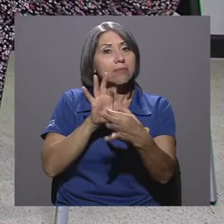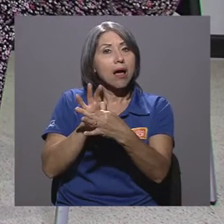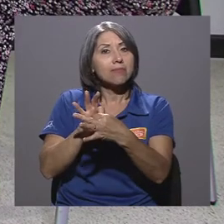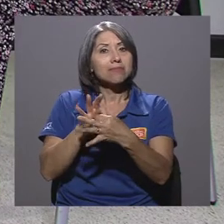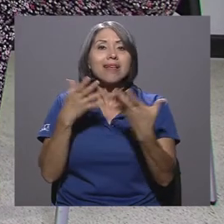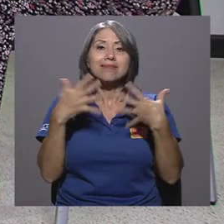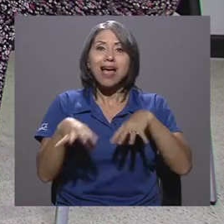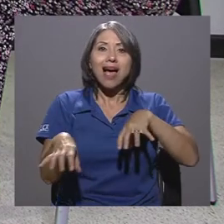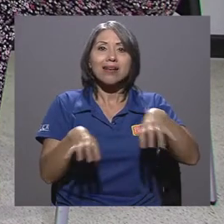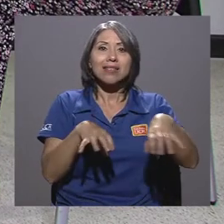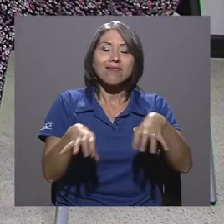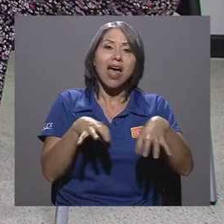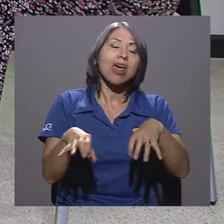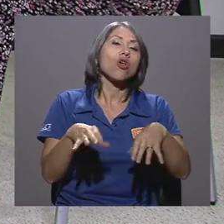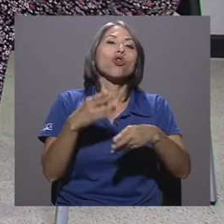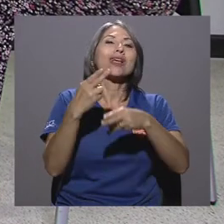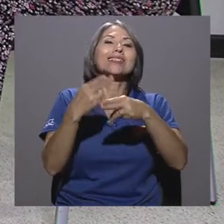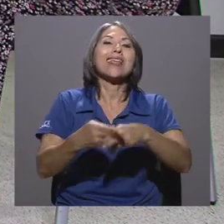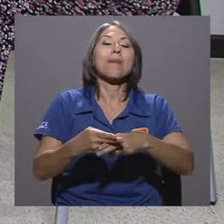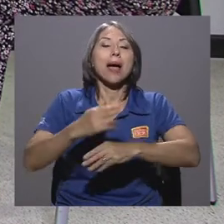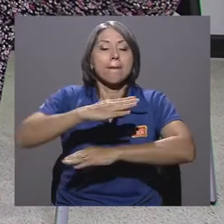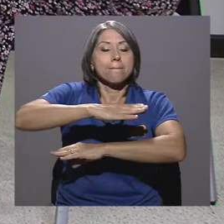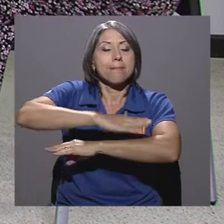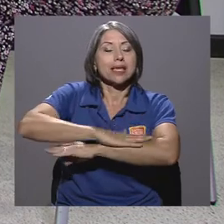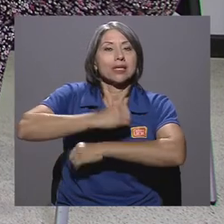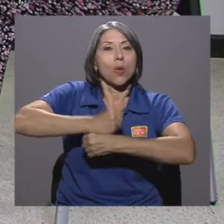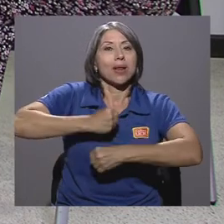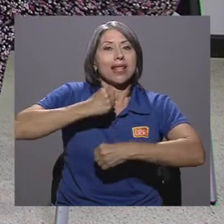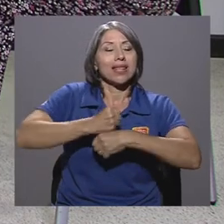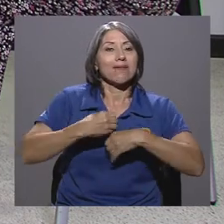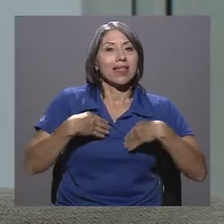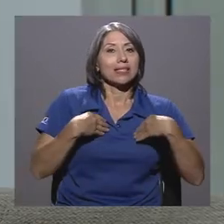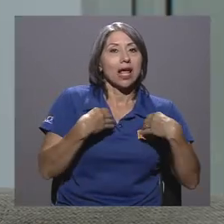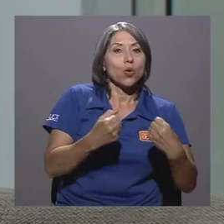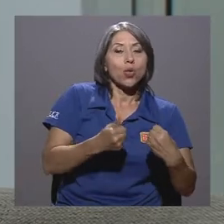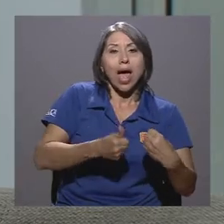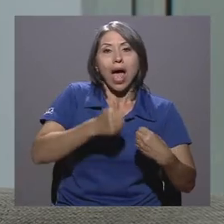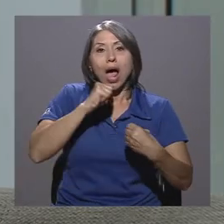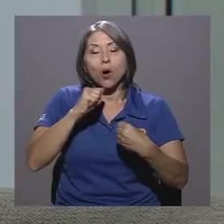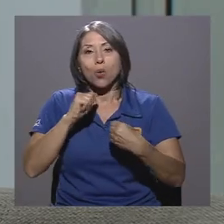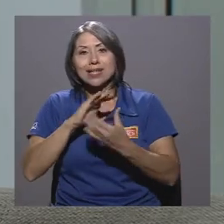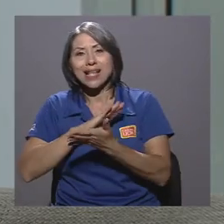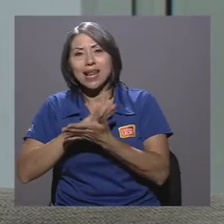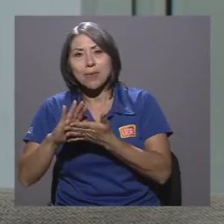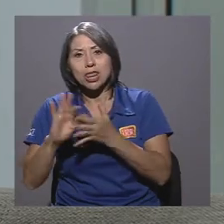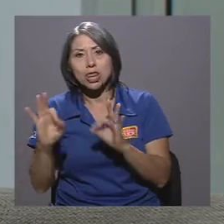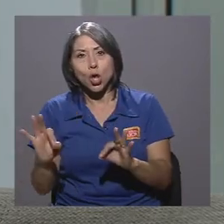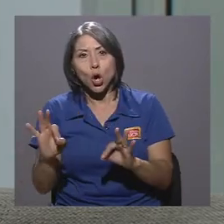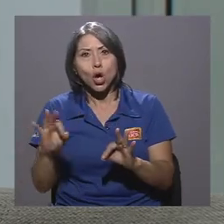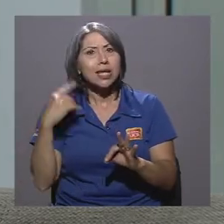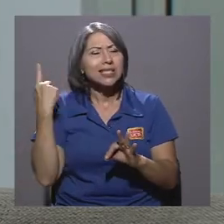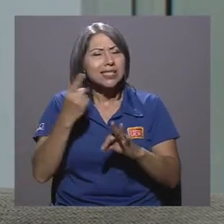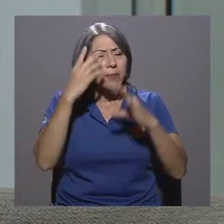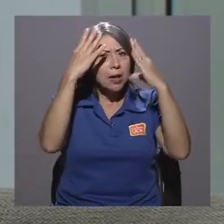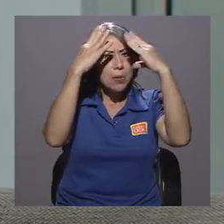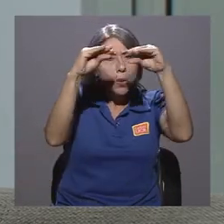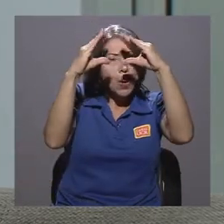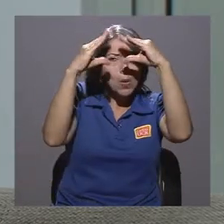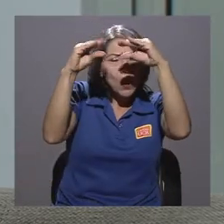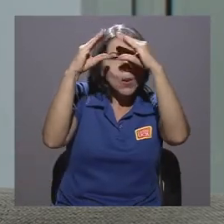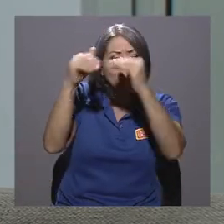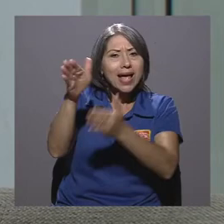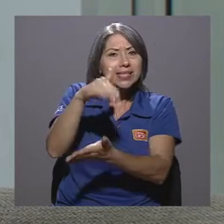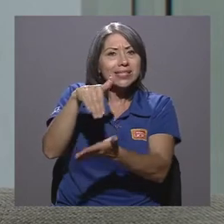llama la Mesa Operativa de Salud, Agua y Saneamiento, que está informando permanentemente al Centro de Operaciones